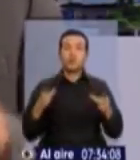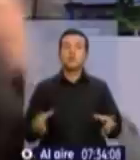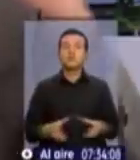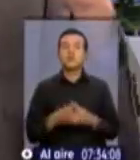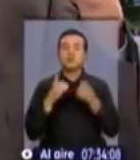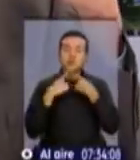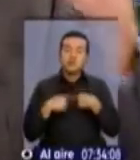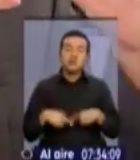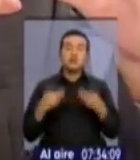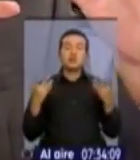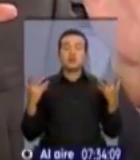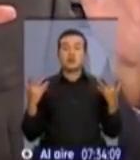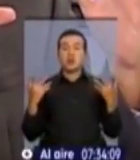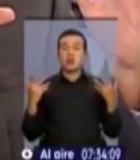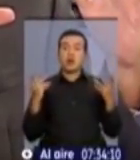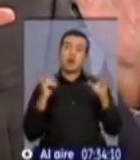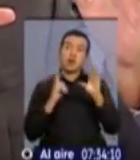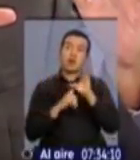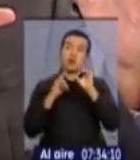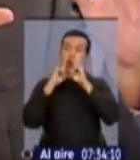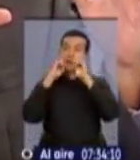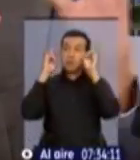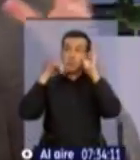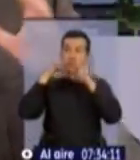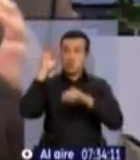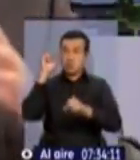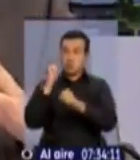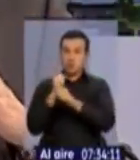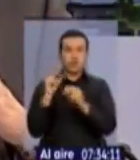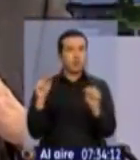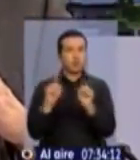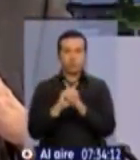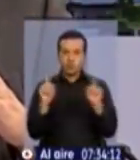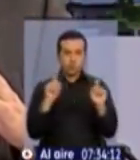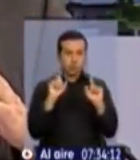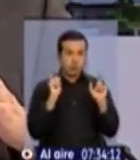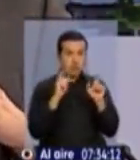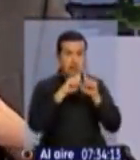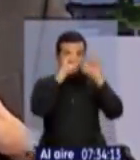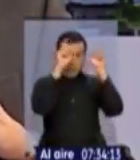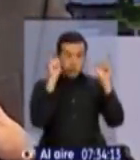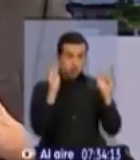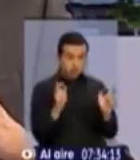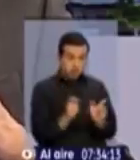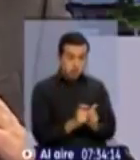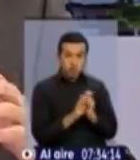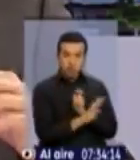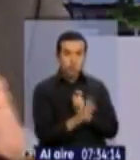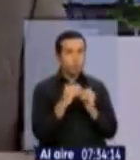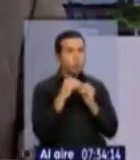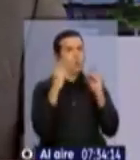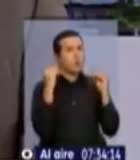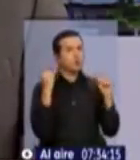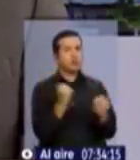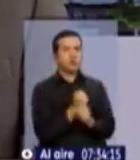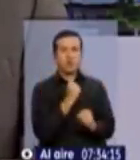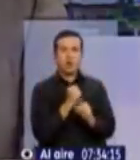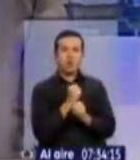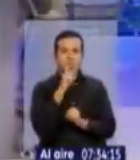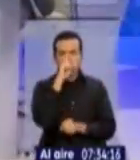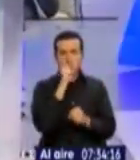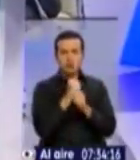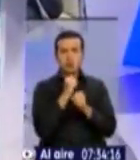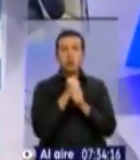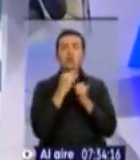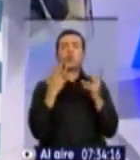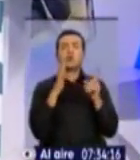el gran capital es de gran generador de empleo no en el pequeño capital en el mediano y el pequeño mediano y el micro se resuelve más o menos de 60 por ciento de